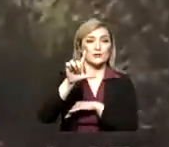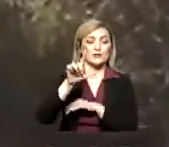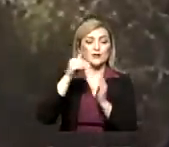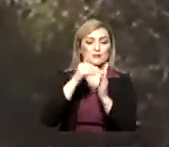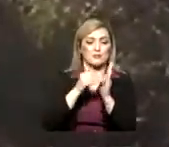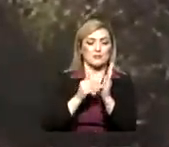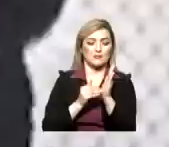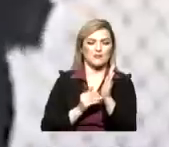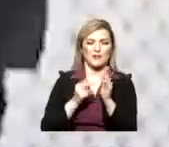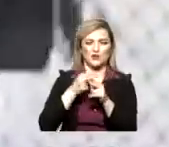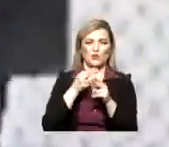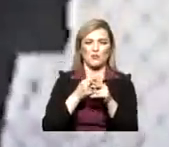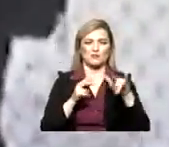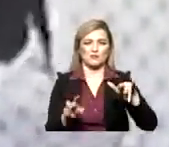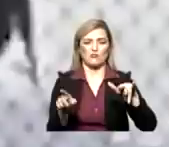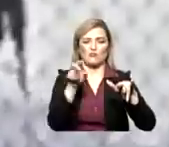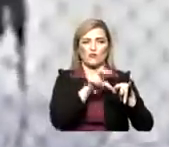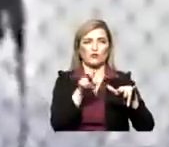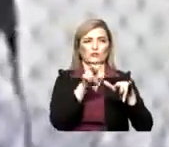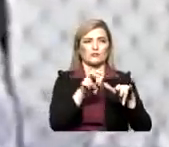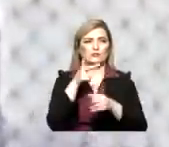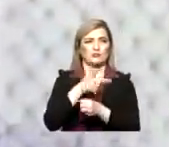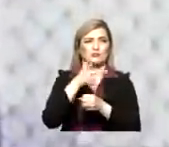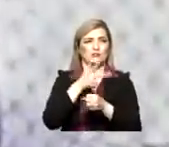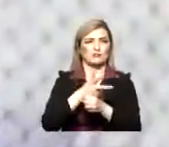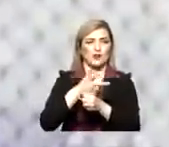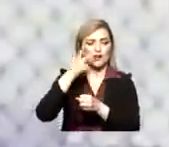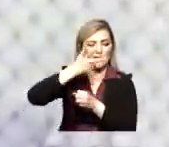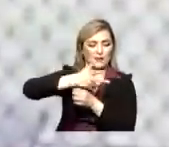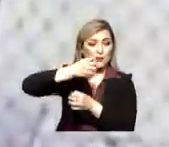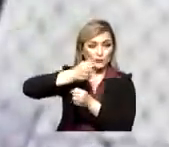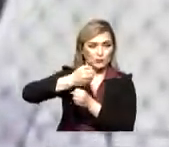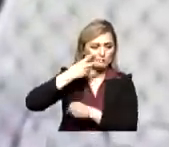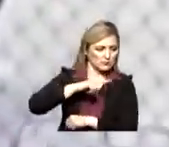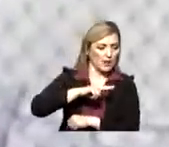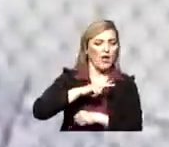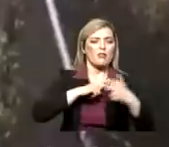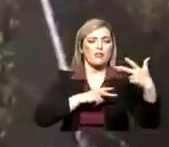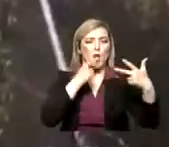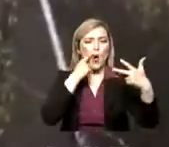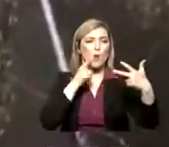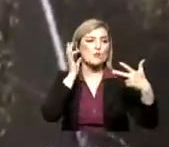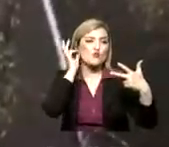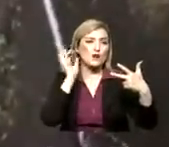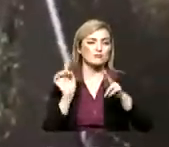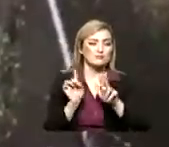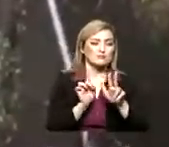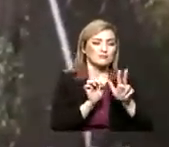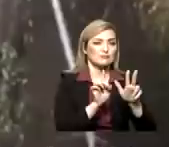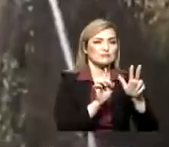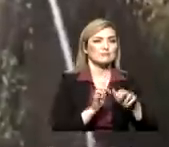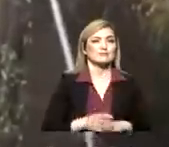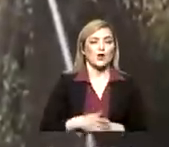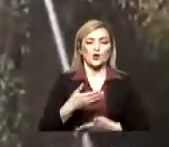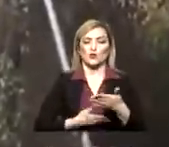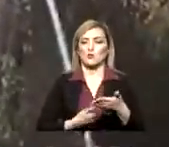consta en la planilla de vuelo de los pasajeros. En este video de cámaras de seguridad se observan a tres hombres y a Mieles entrando al hangar. Aquí